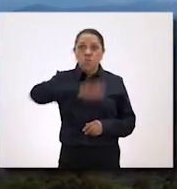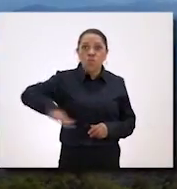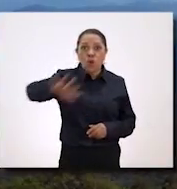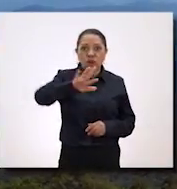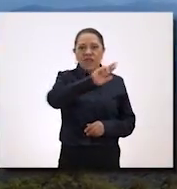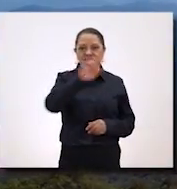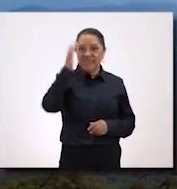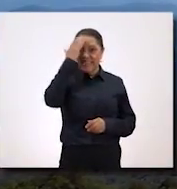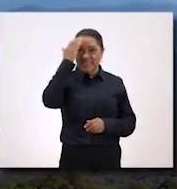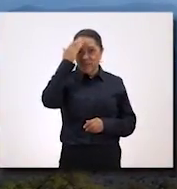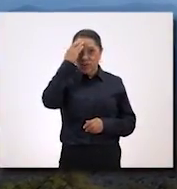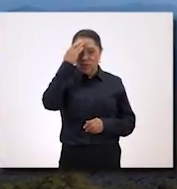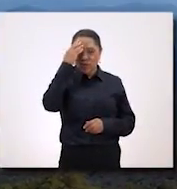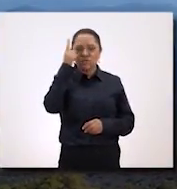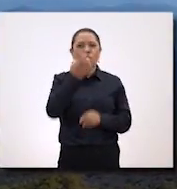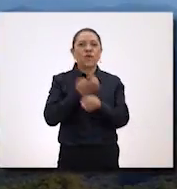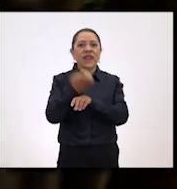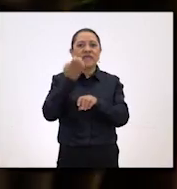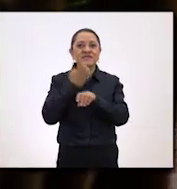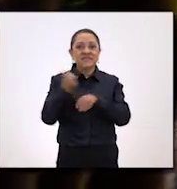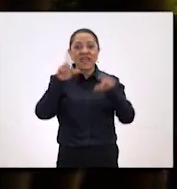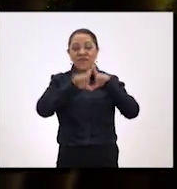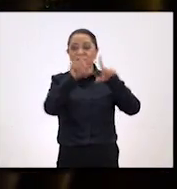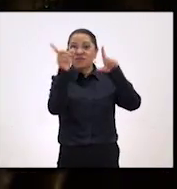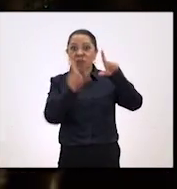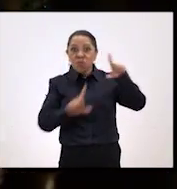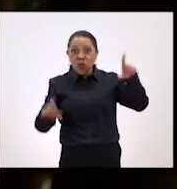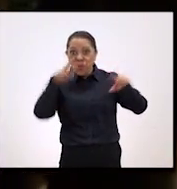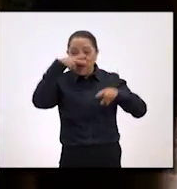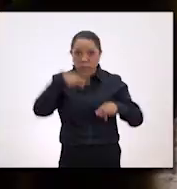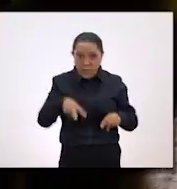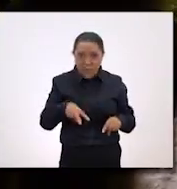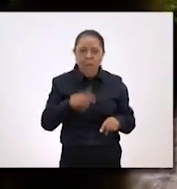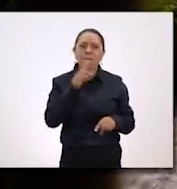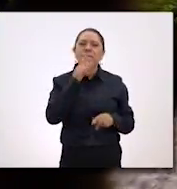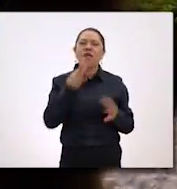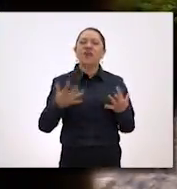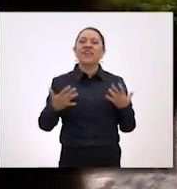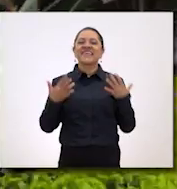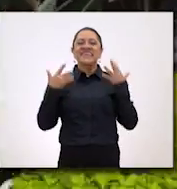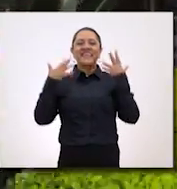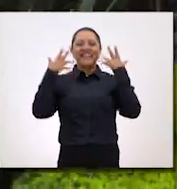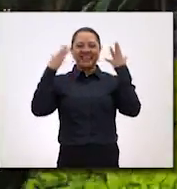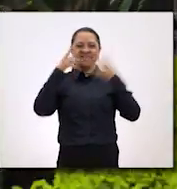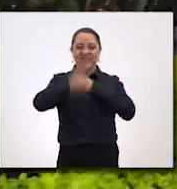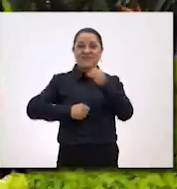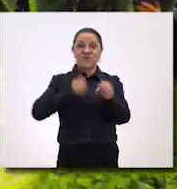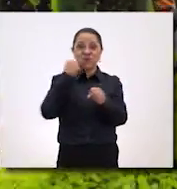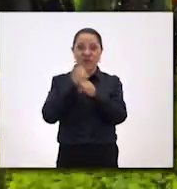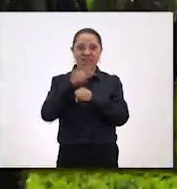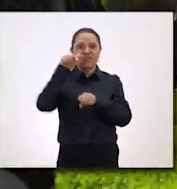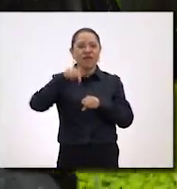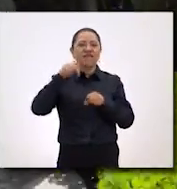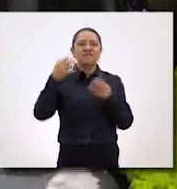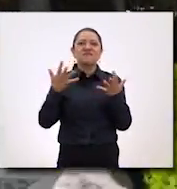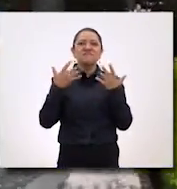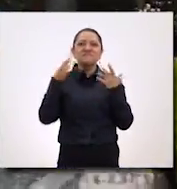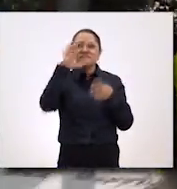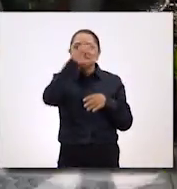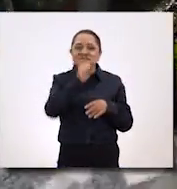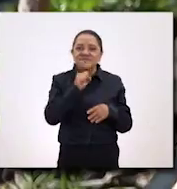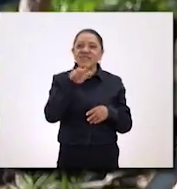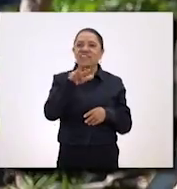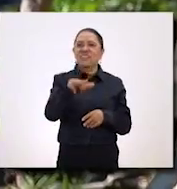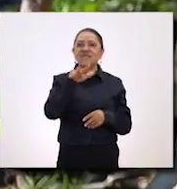Morelos es reconocido como una de las entidades de la República Mexicana con el mejor clima. Durante el año, la temperatura